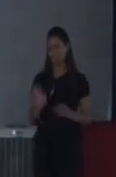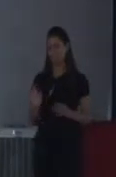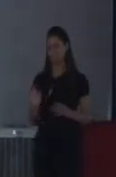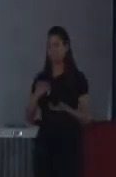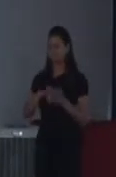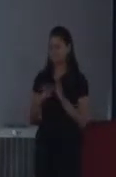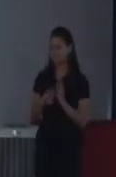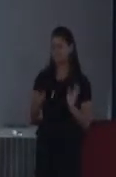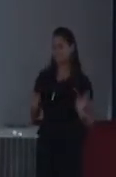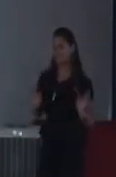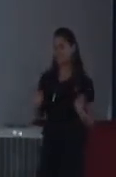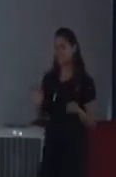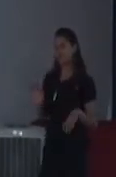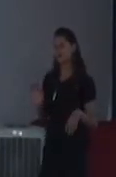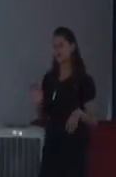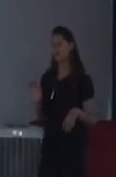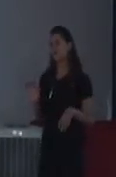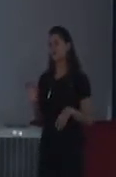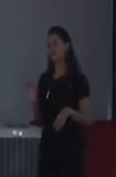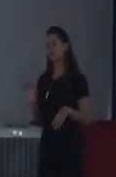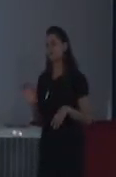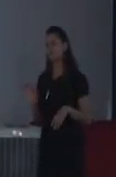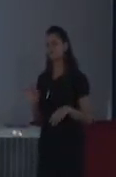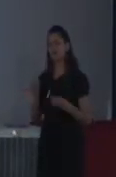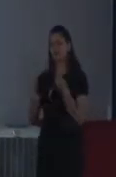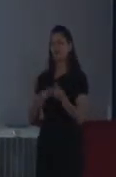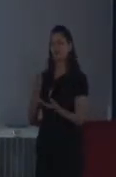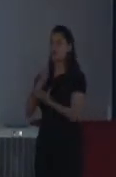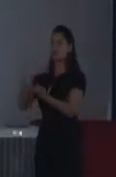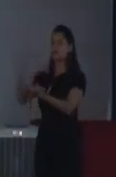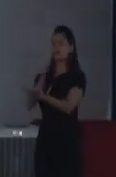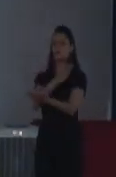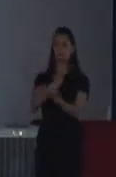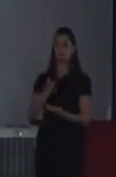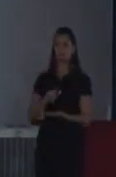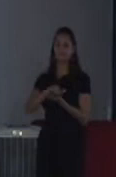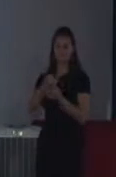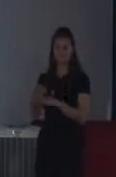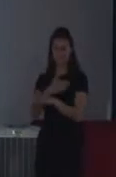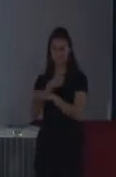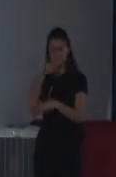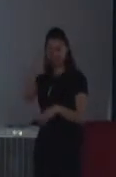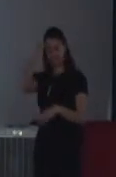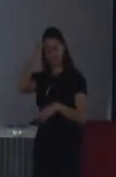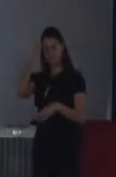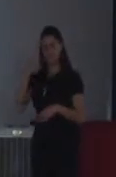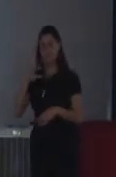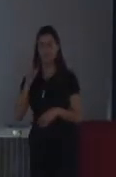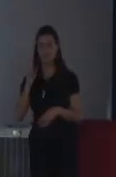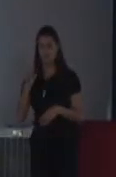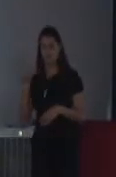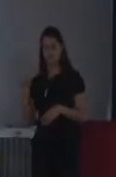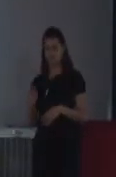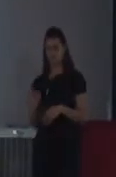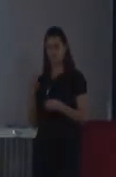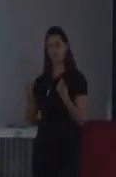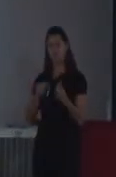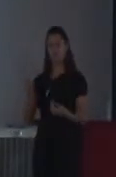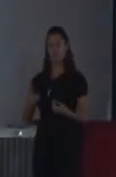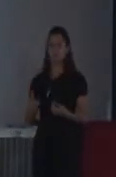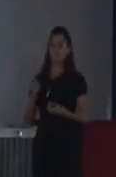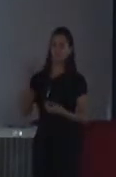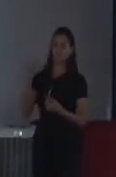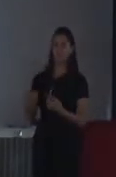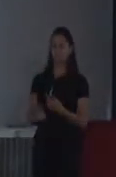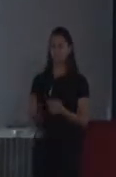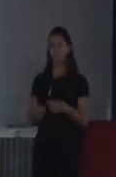que más allá de hacer, digamos, como una sectorización, como decía la profesora Claudia anteriormente, más allá de hacer unas